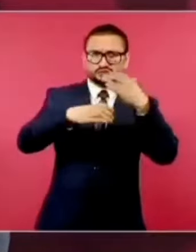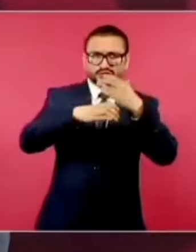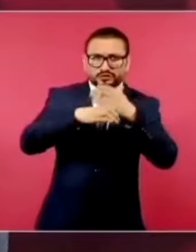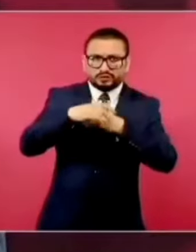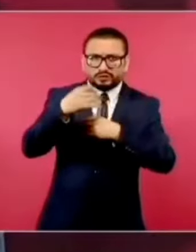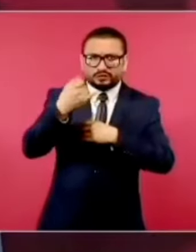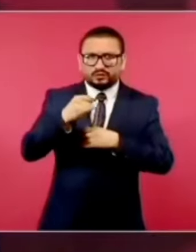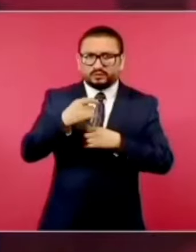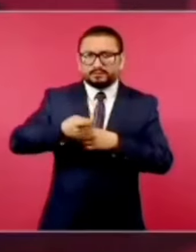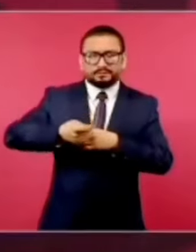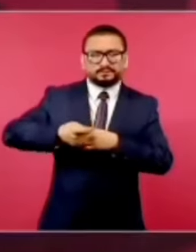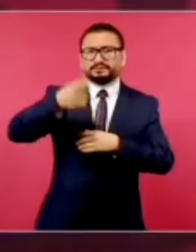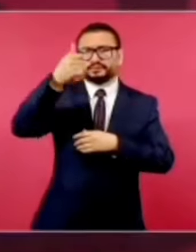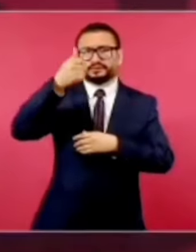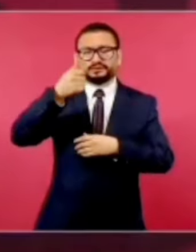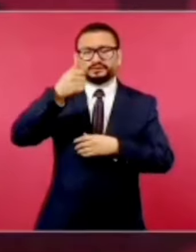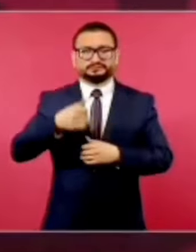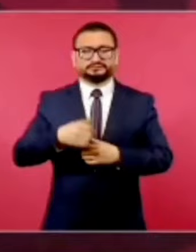inéditas,